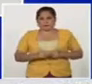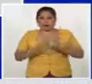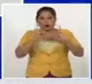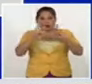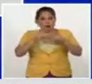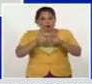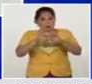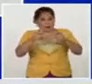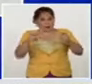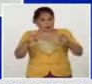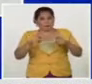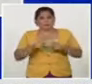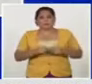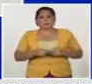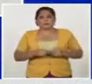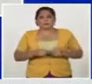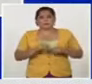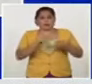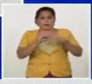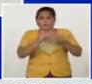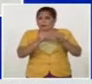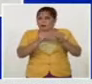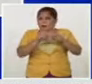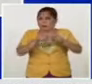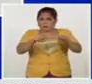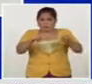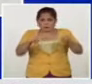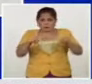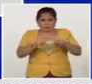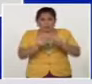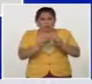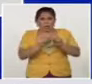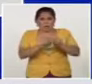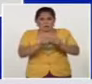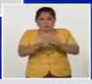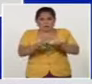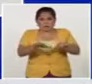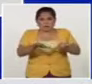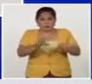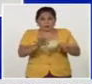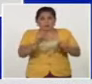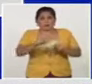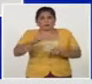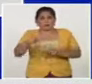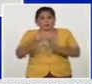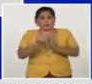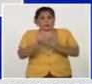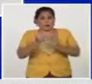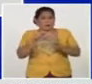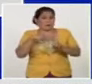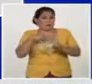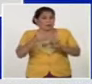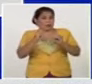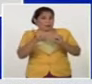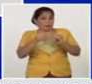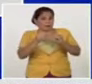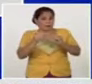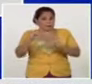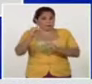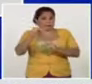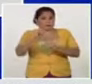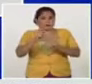eventos que traducen complejidad epidemiológica por el número de casos que se confirman, se incrementa